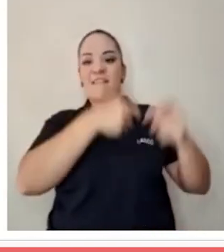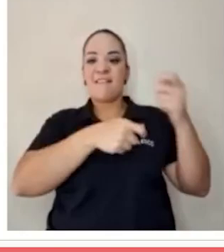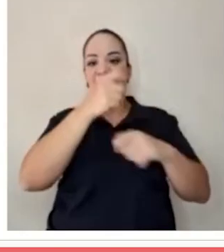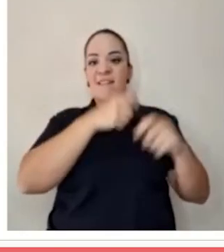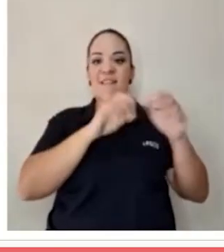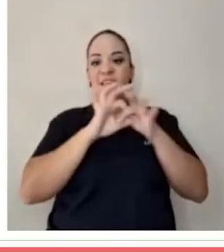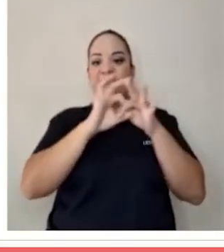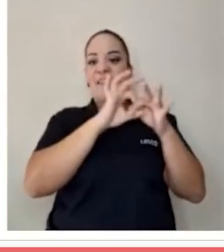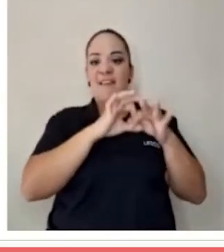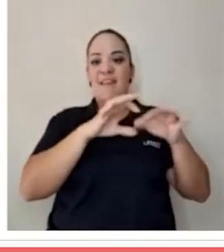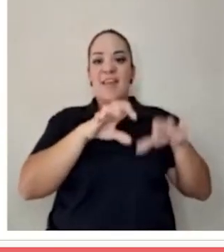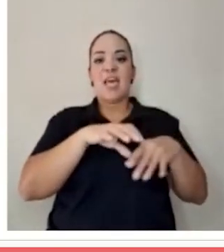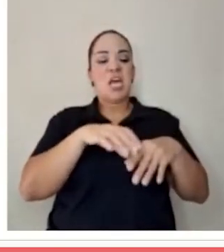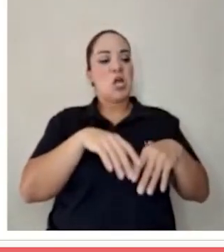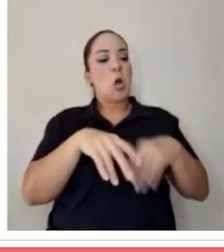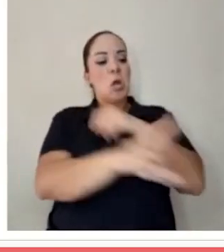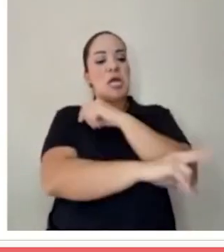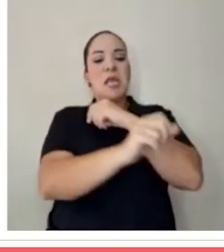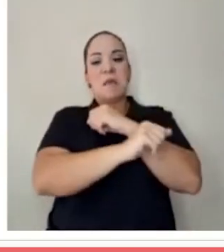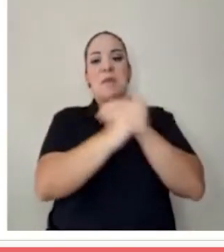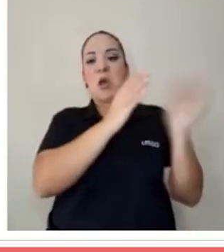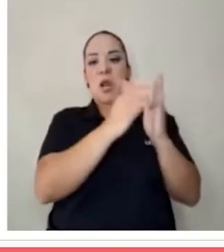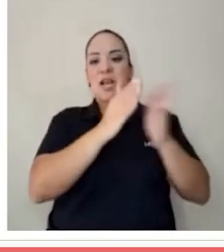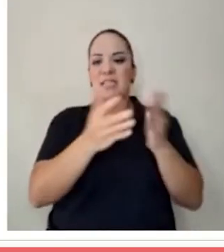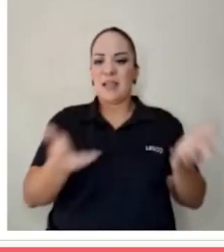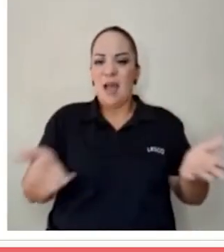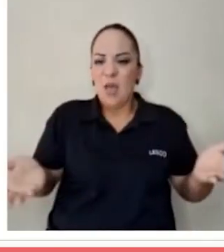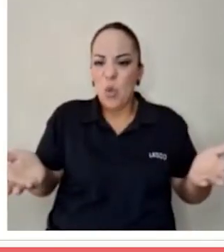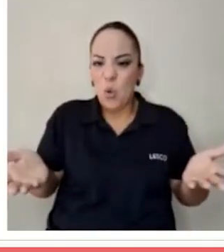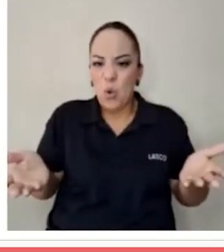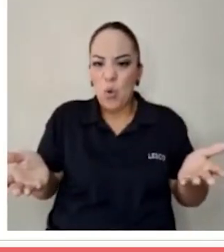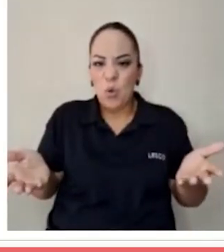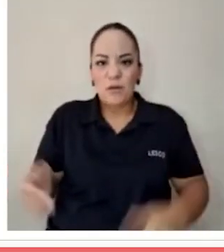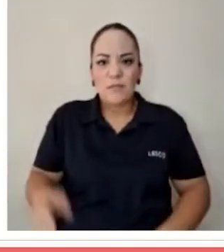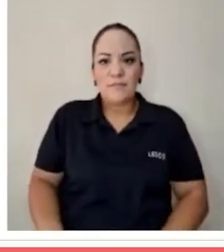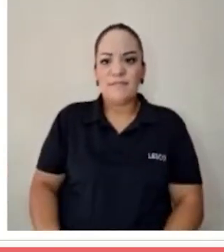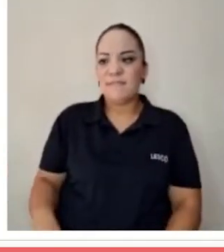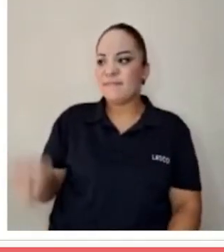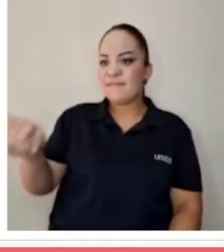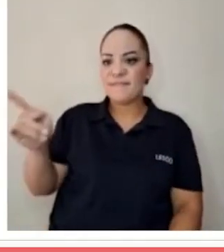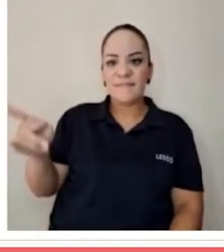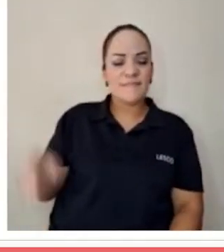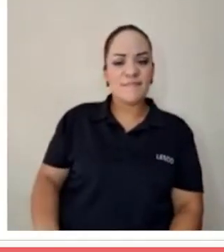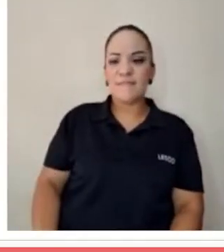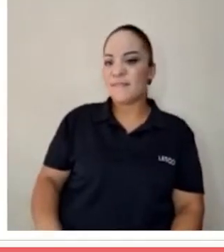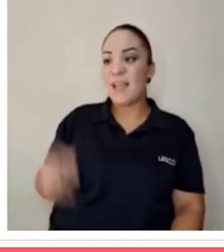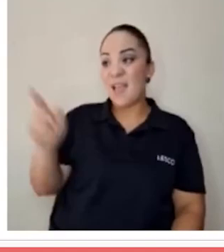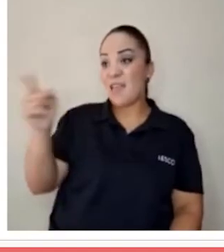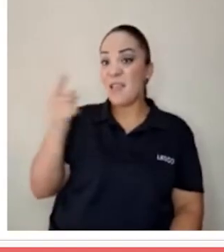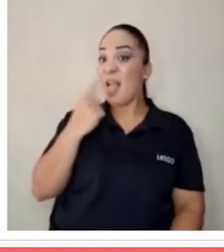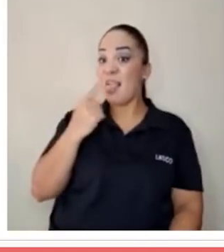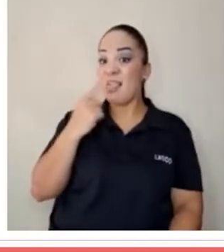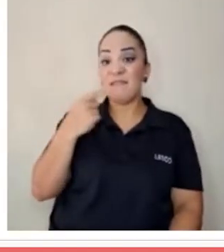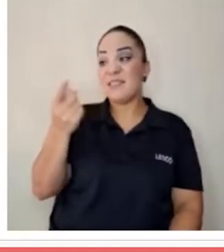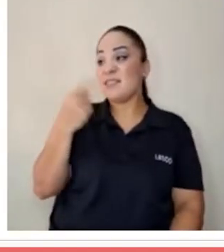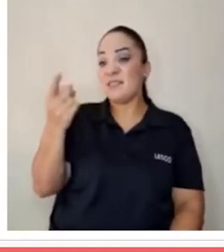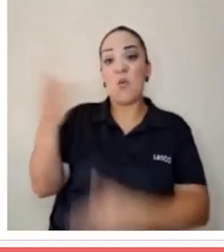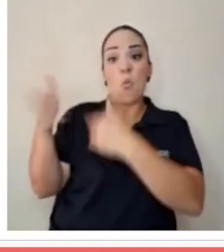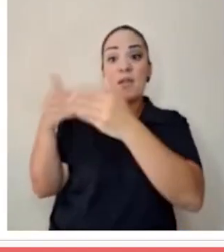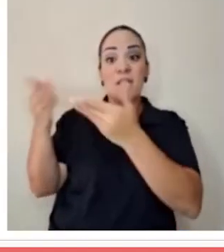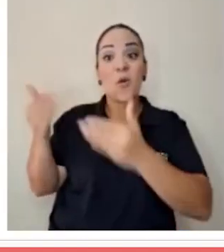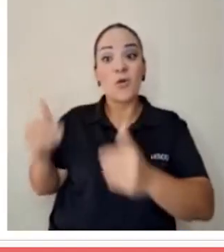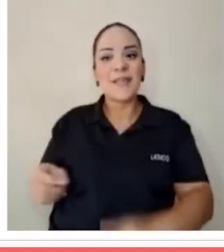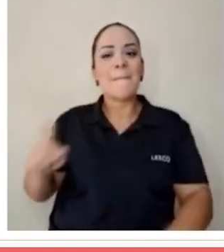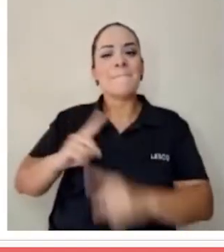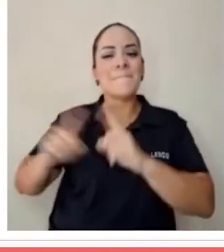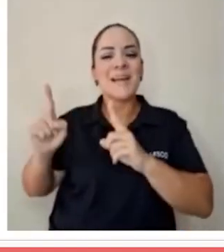el crimin organizado la sin hueso puede decir lo que quiera pero a la hora